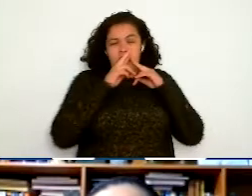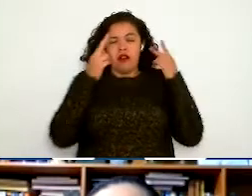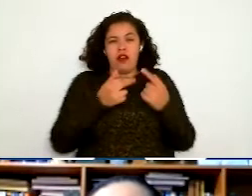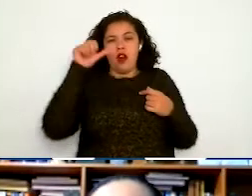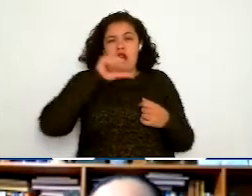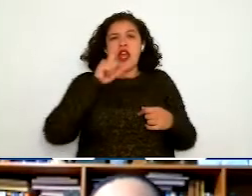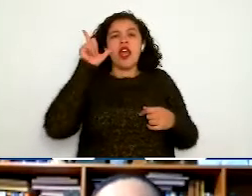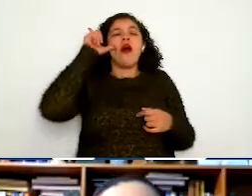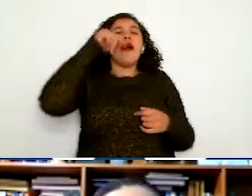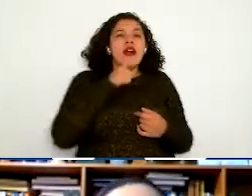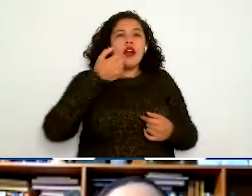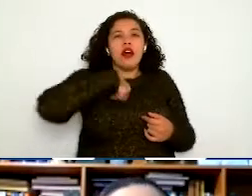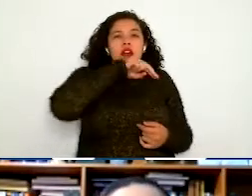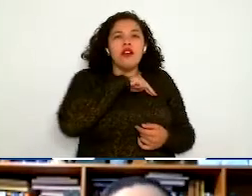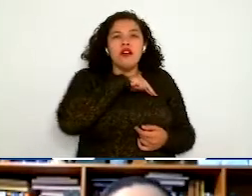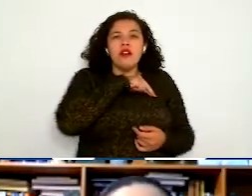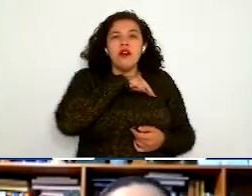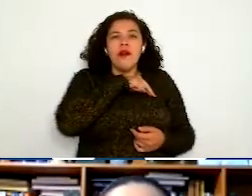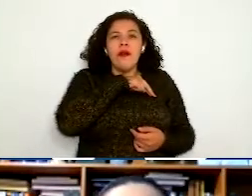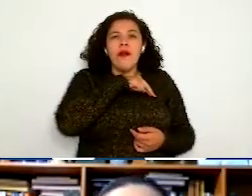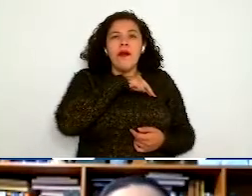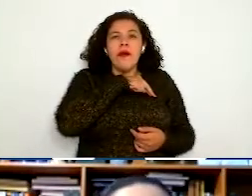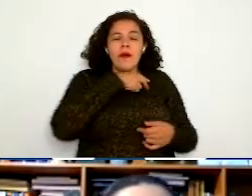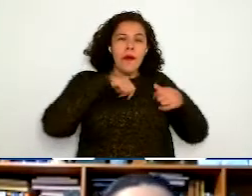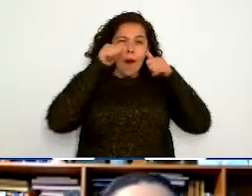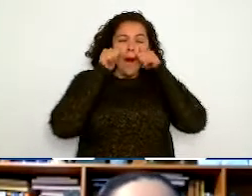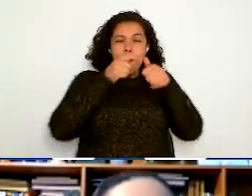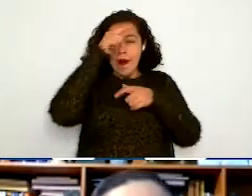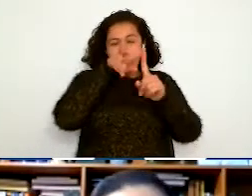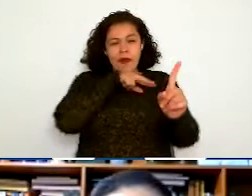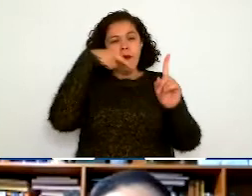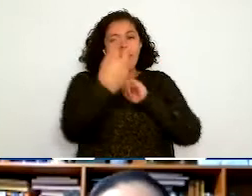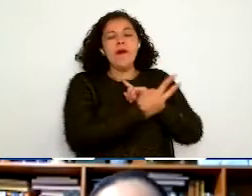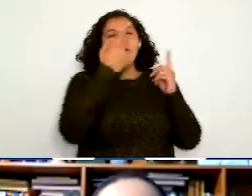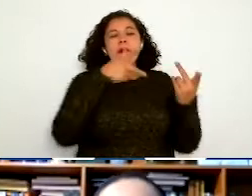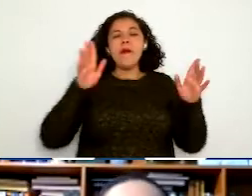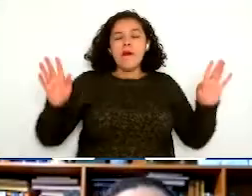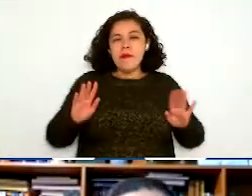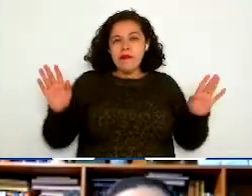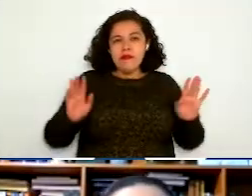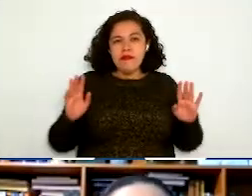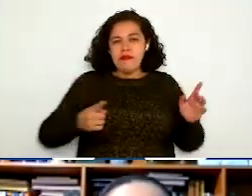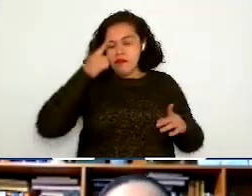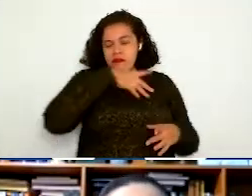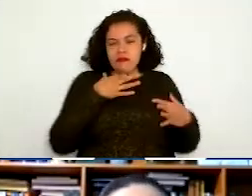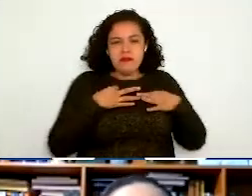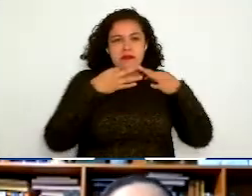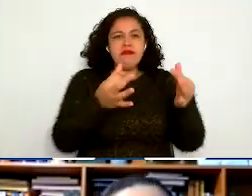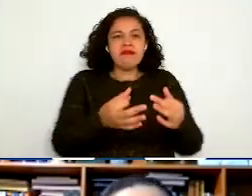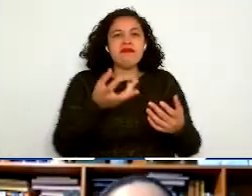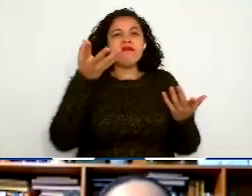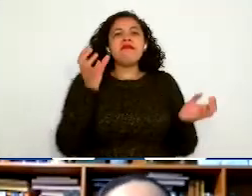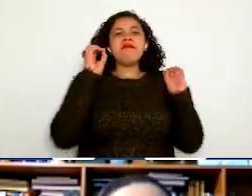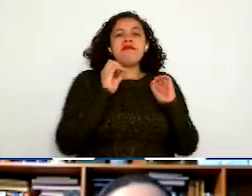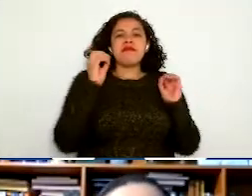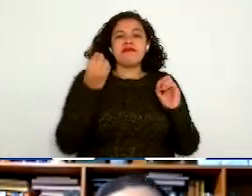mañana, que nosotros nos vamos justamente a enfocar a esta perspectiva cualitativa de la calidad, o esto que se